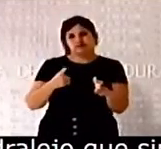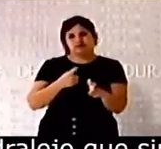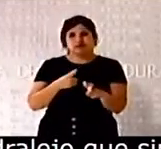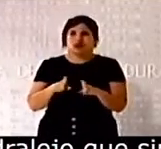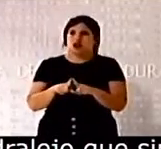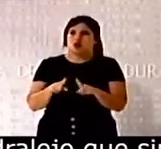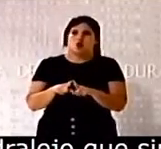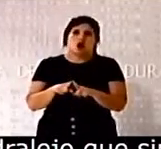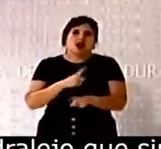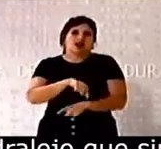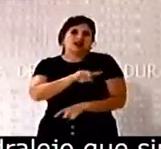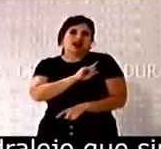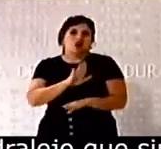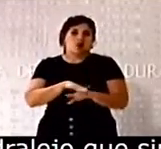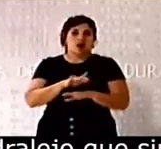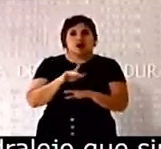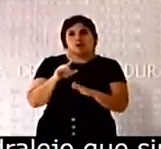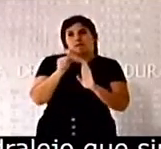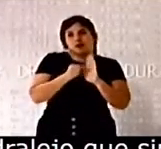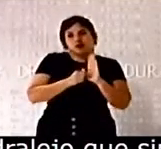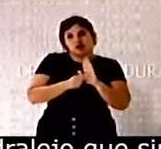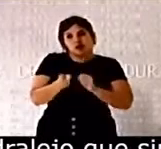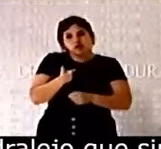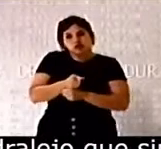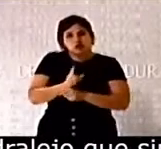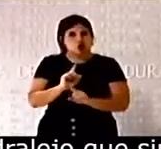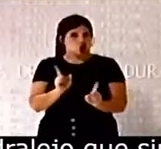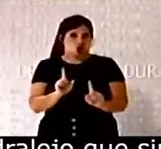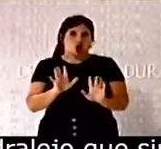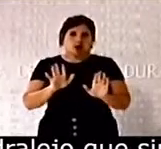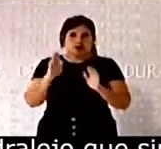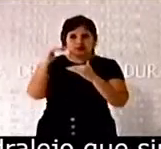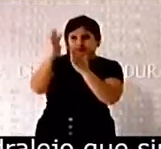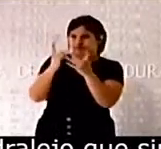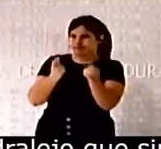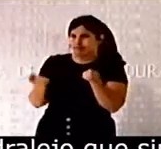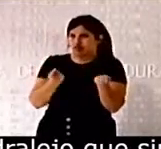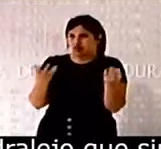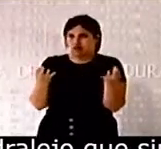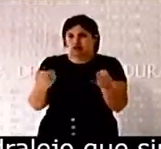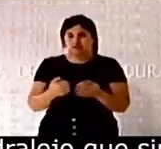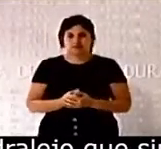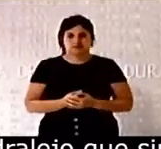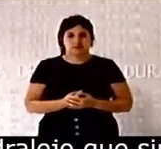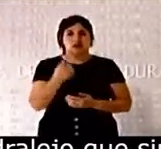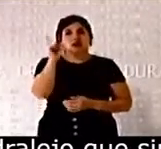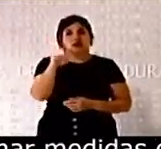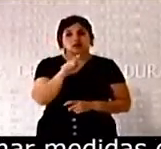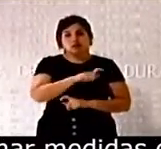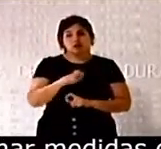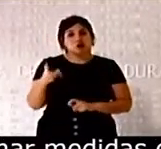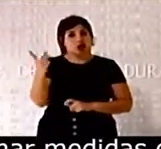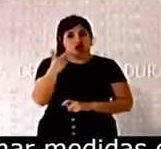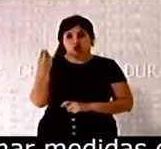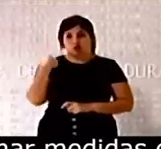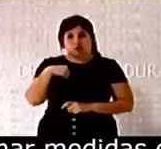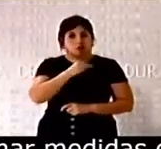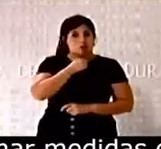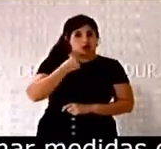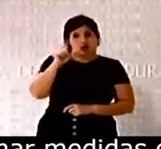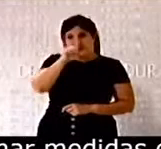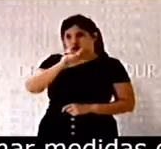tomar medidas administrativas, pero es algo sobre lo que tenemos que estar encima. A los ciudadanos y ciudadanas de estas 2 ciudades le pido